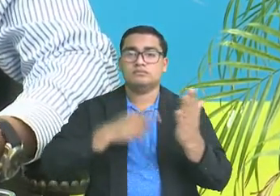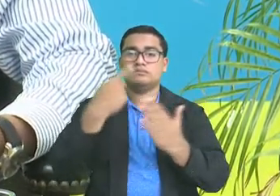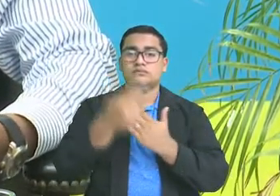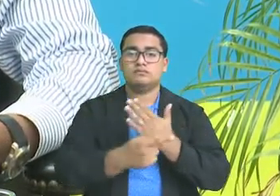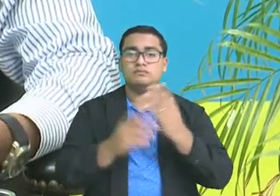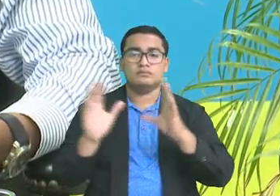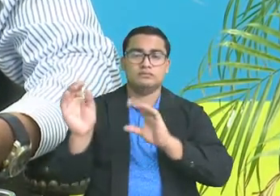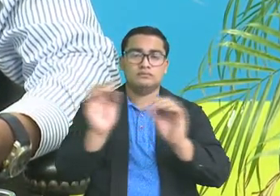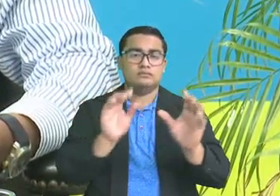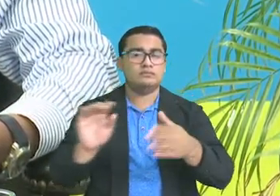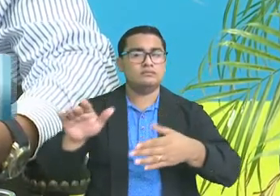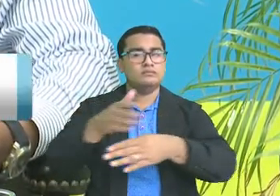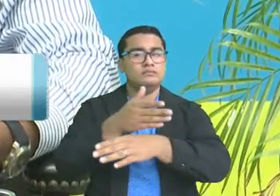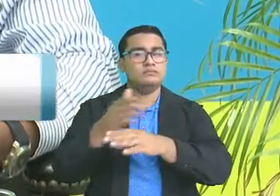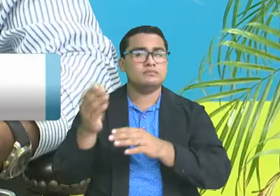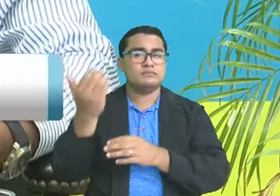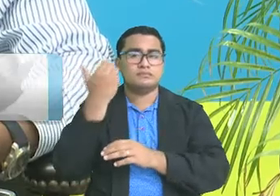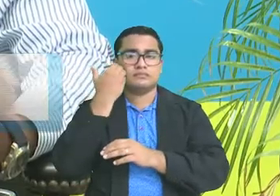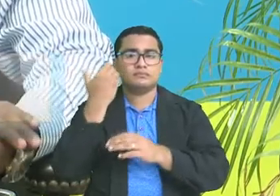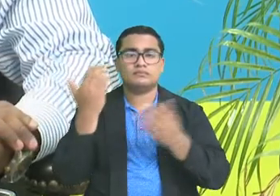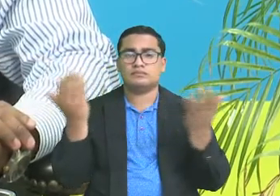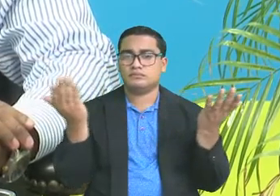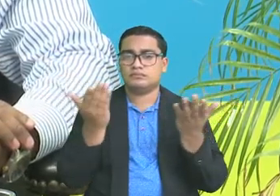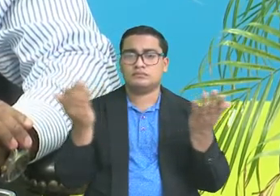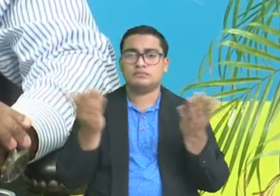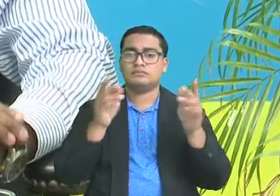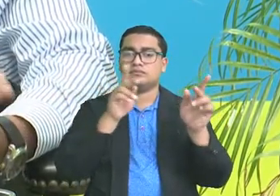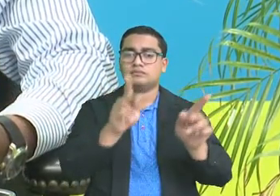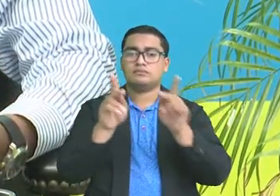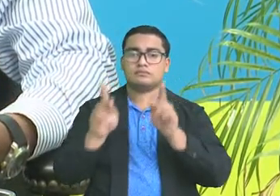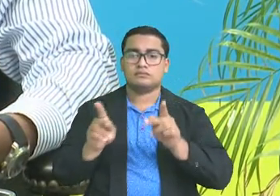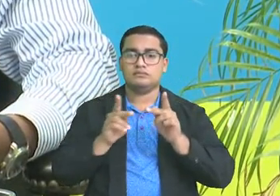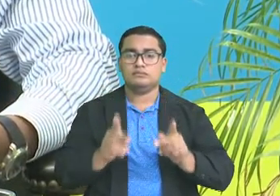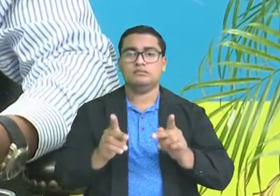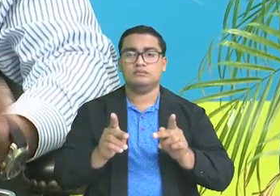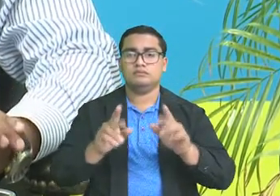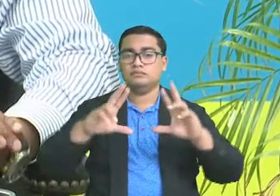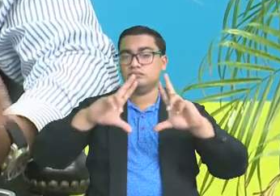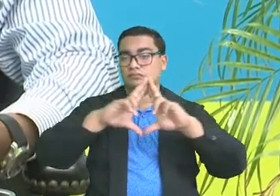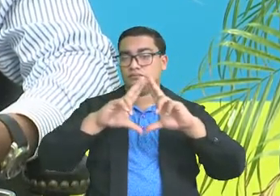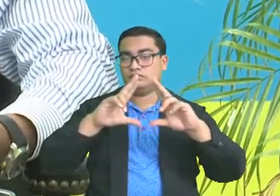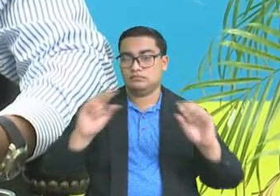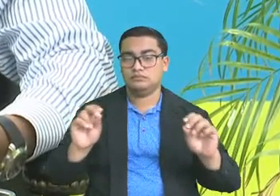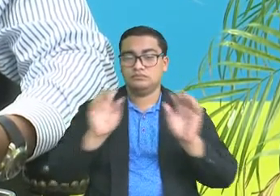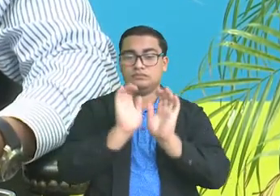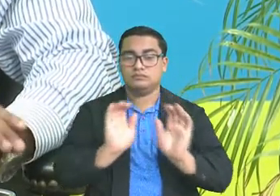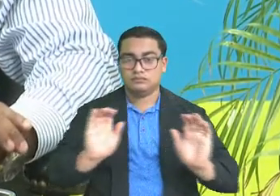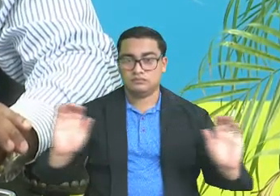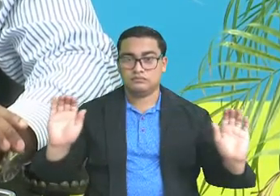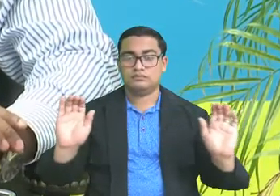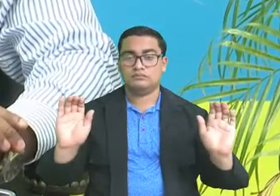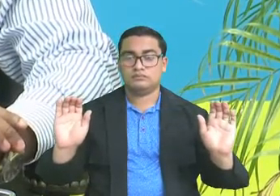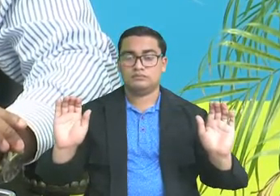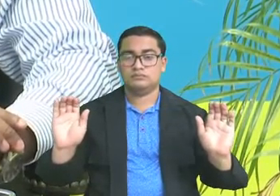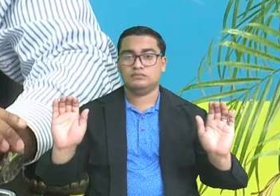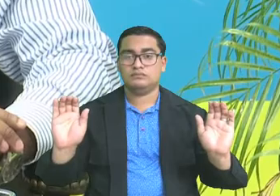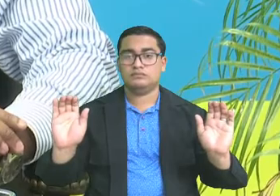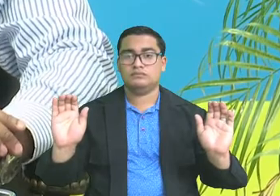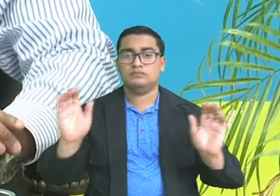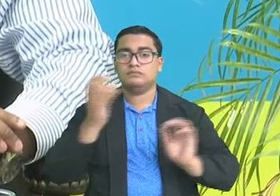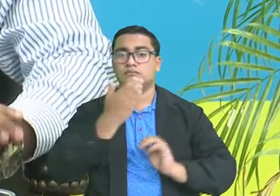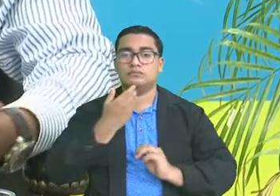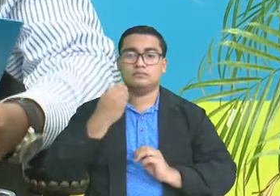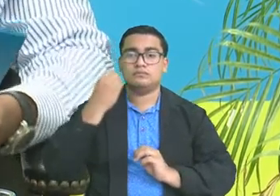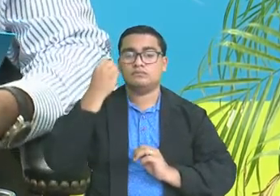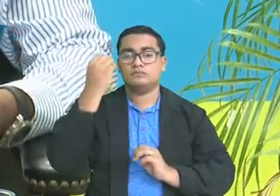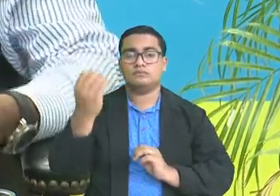conversamos sobre los diferentes padecimientos, las enfermedades que afectan a la población nicaragüense, tanto a los niños, a los adolescentes, a